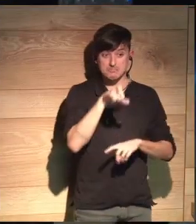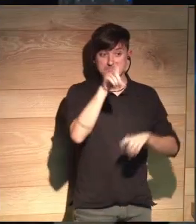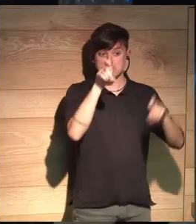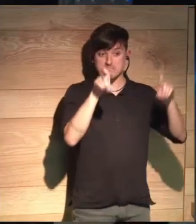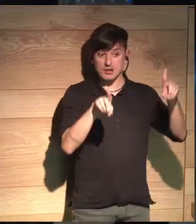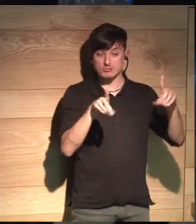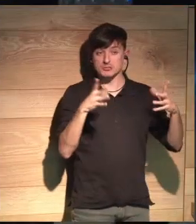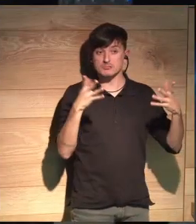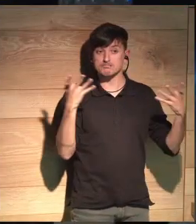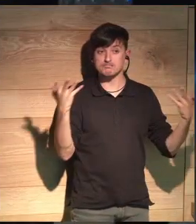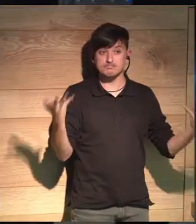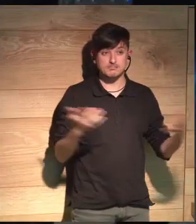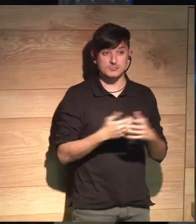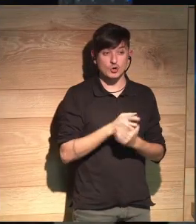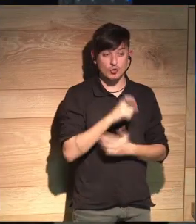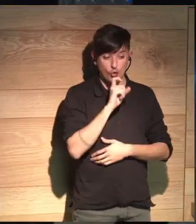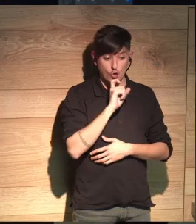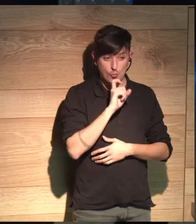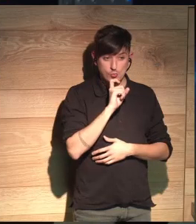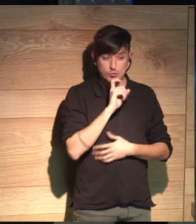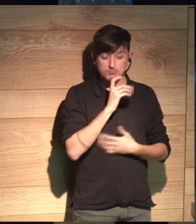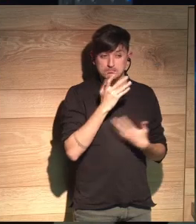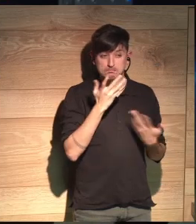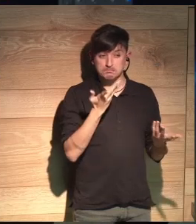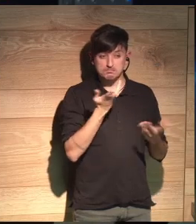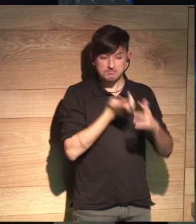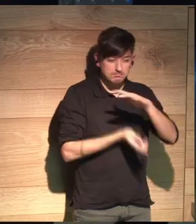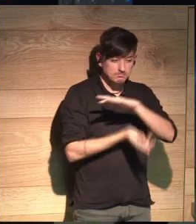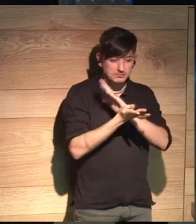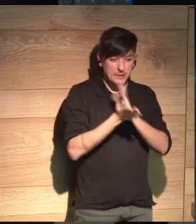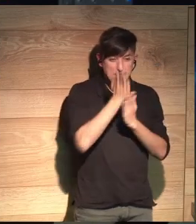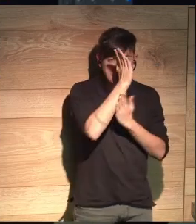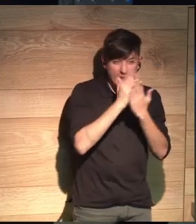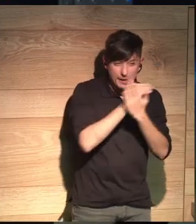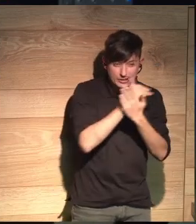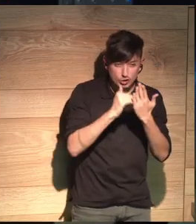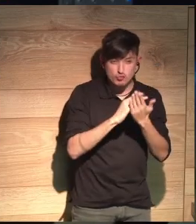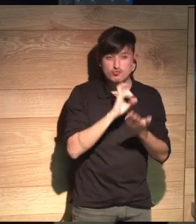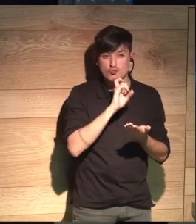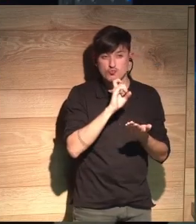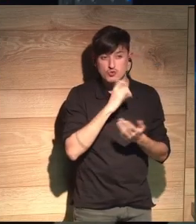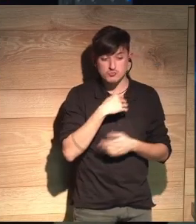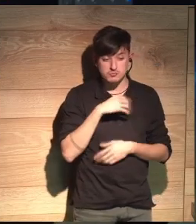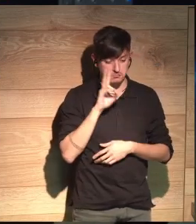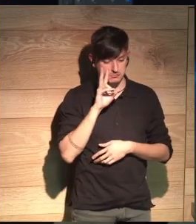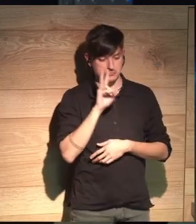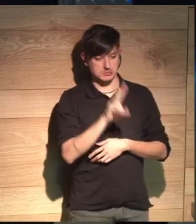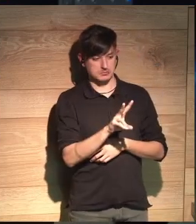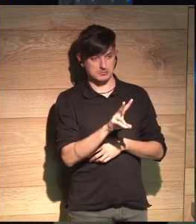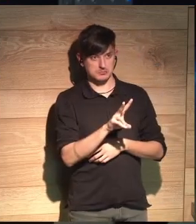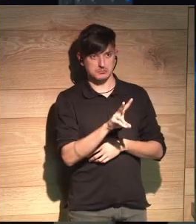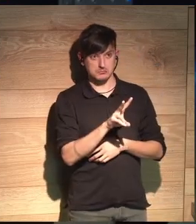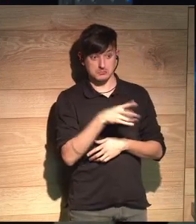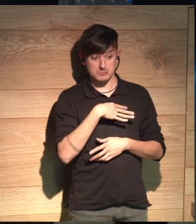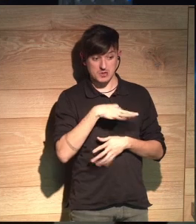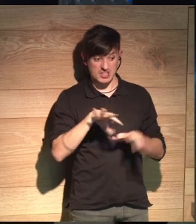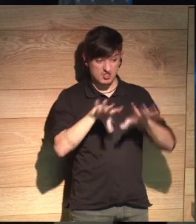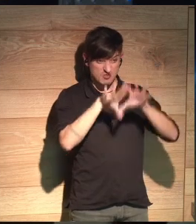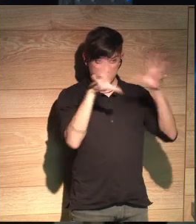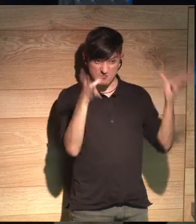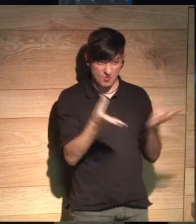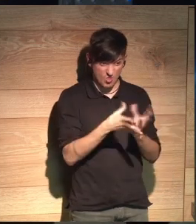es cómo podemos establecer este estos parámetros lo que vimos es que se podía llevar a todo el